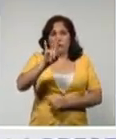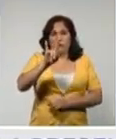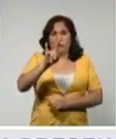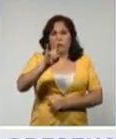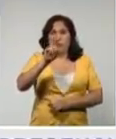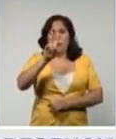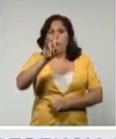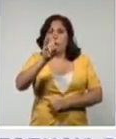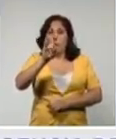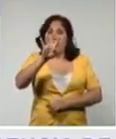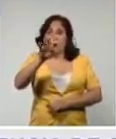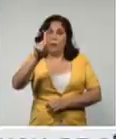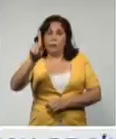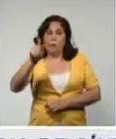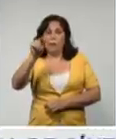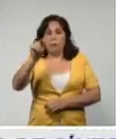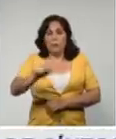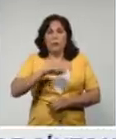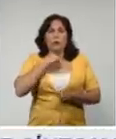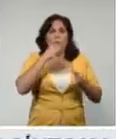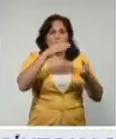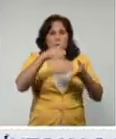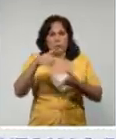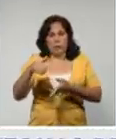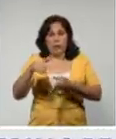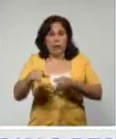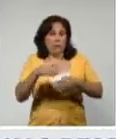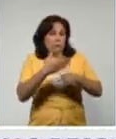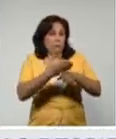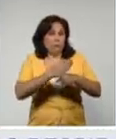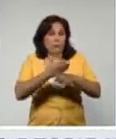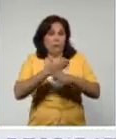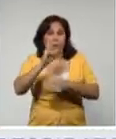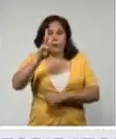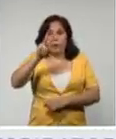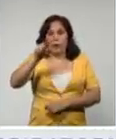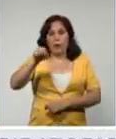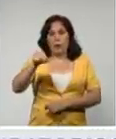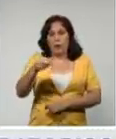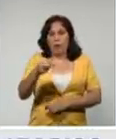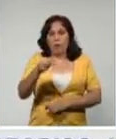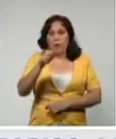442.941 fallecidos. Esto representa el